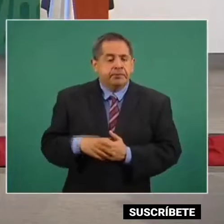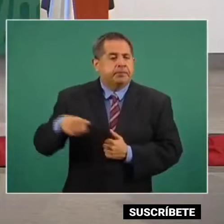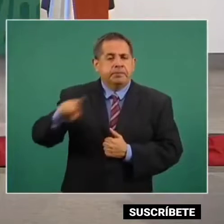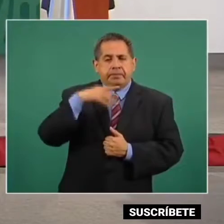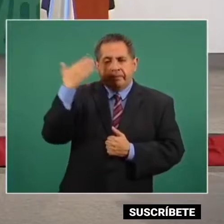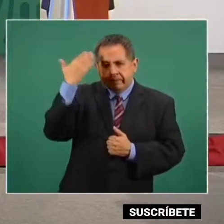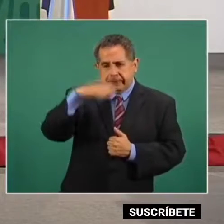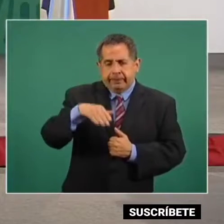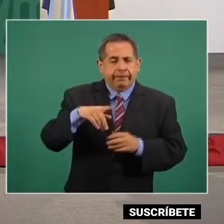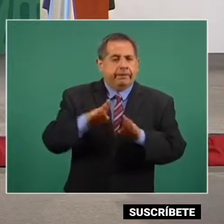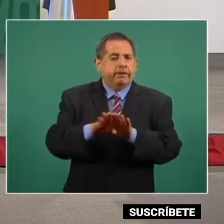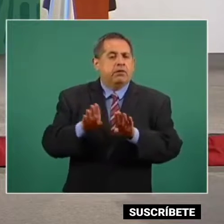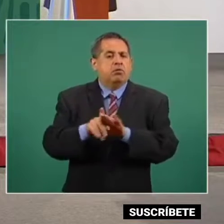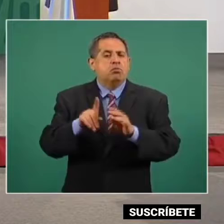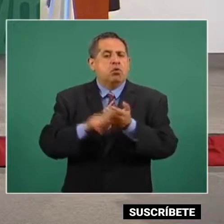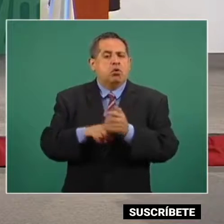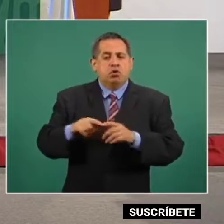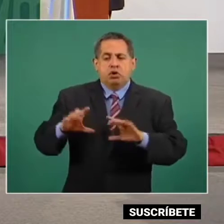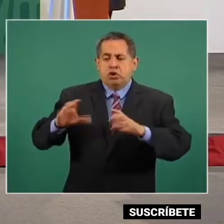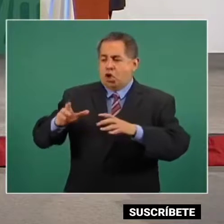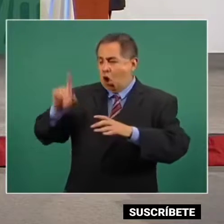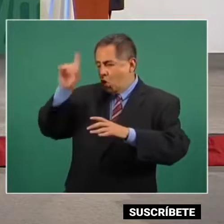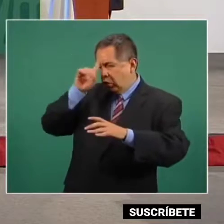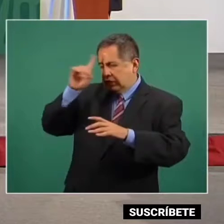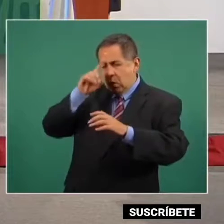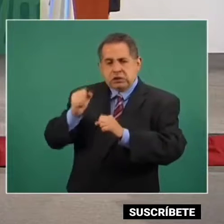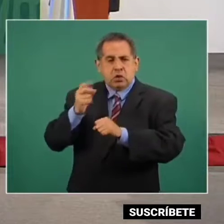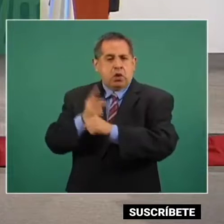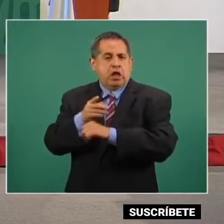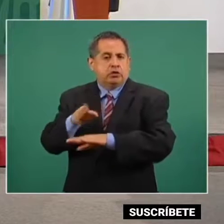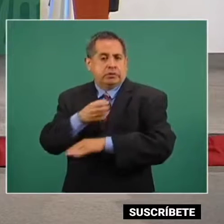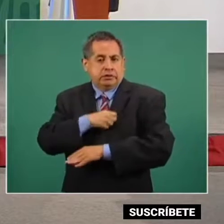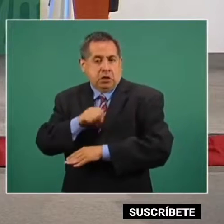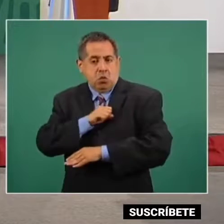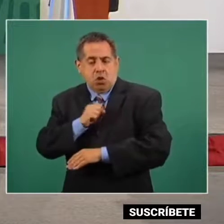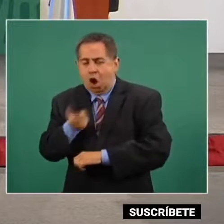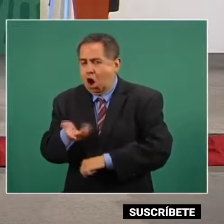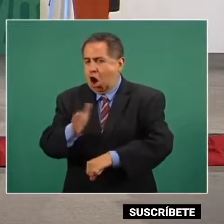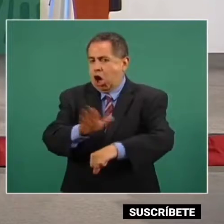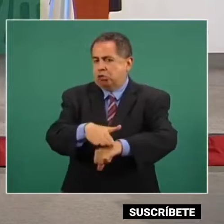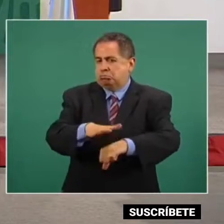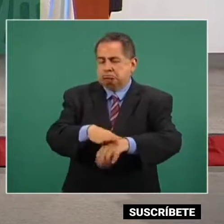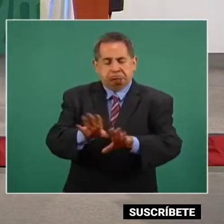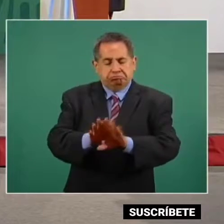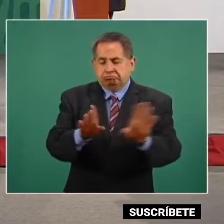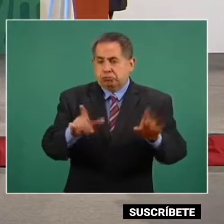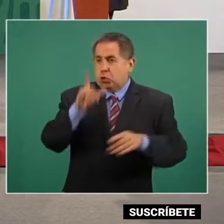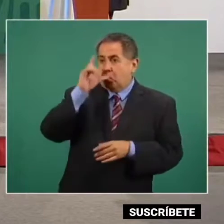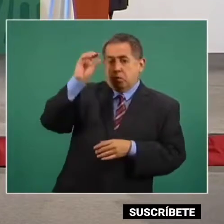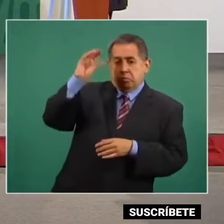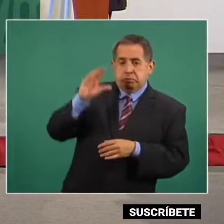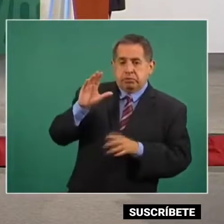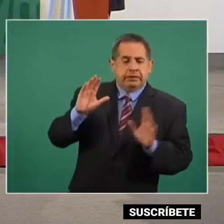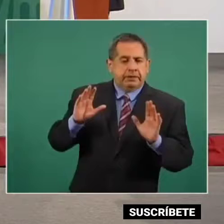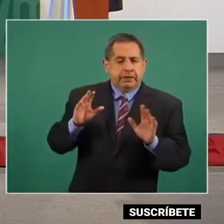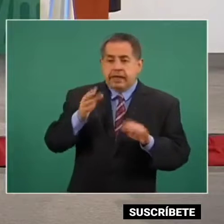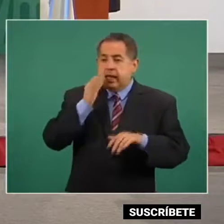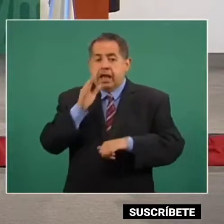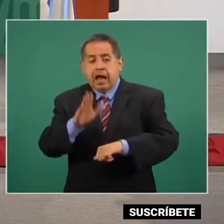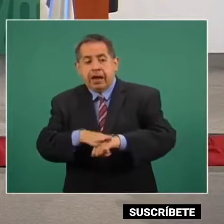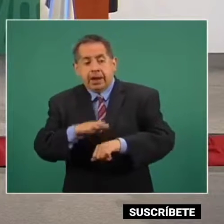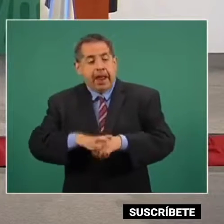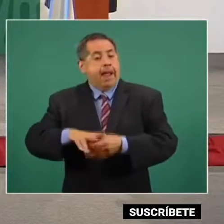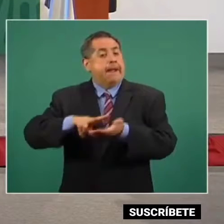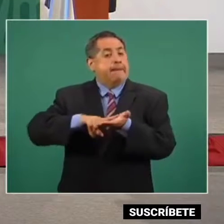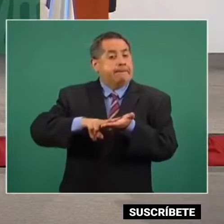El Consejo de Salubridad General señaló un semáforo en donde cuando está en verde se